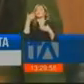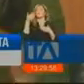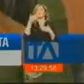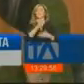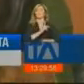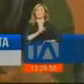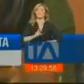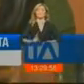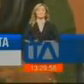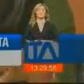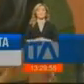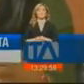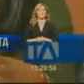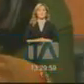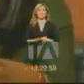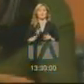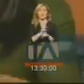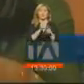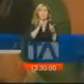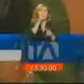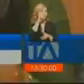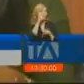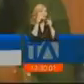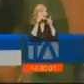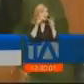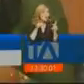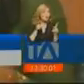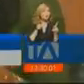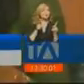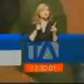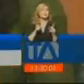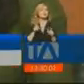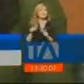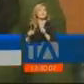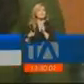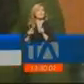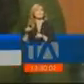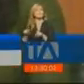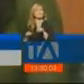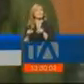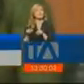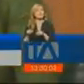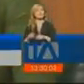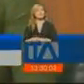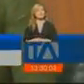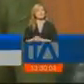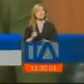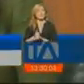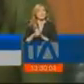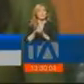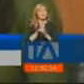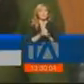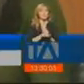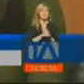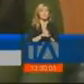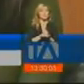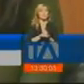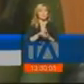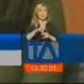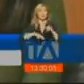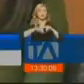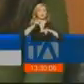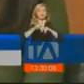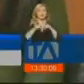Particulares, ya no funcionarios públicos, que se han mantenido y han sido beneficiarios de toda la obra pública